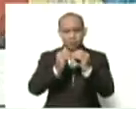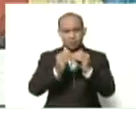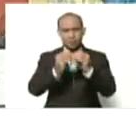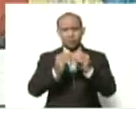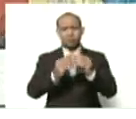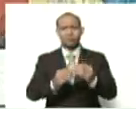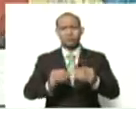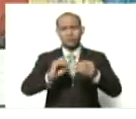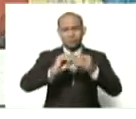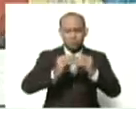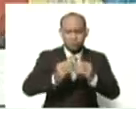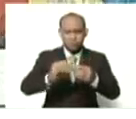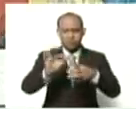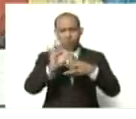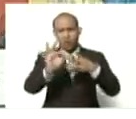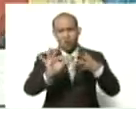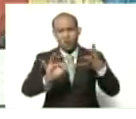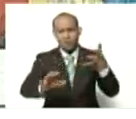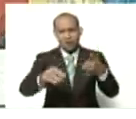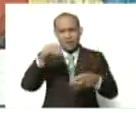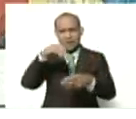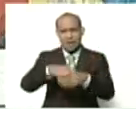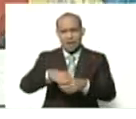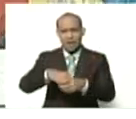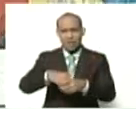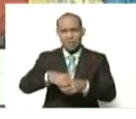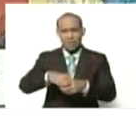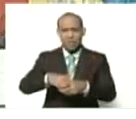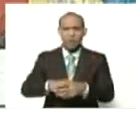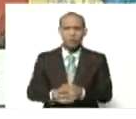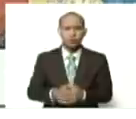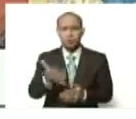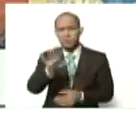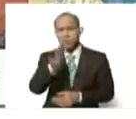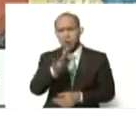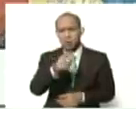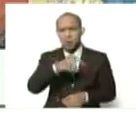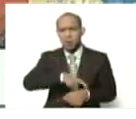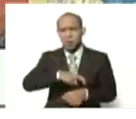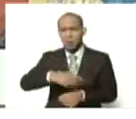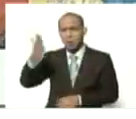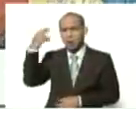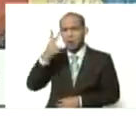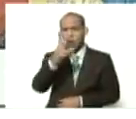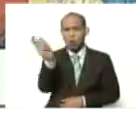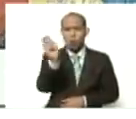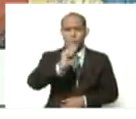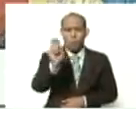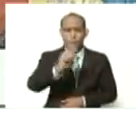de resistencia que duró, por lo menos en aquella etapa, por lo menos 2 meses,